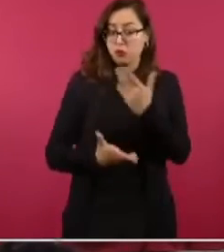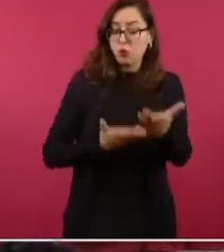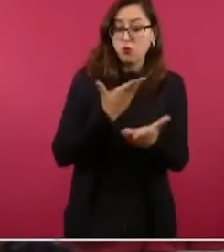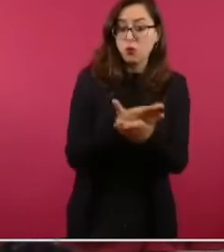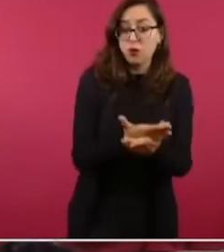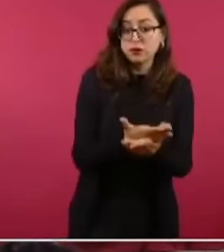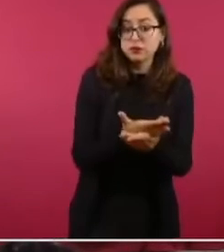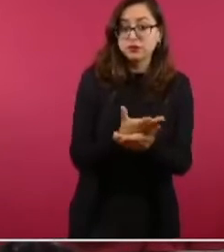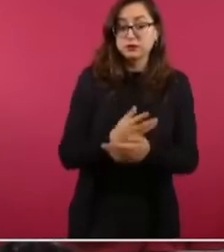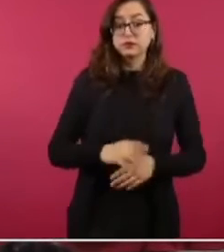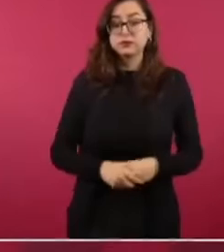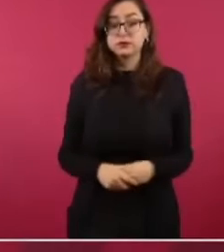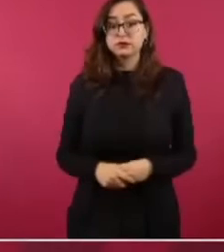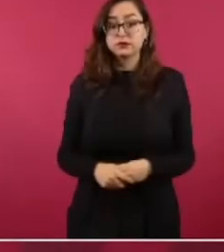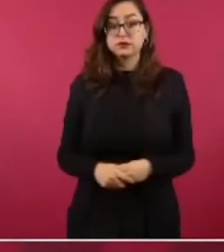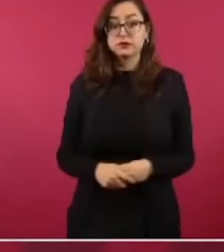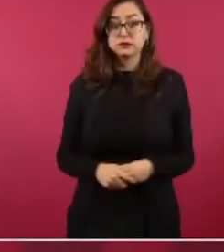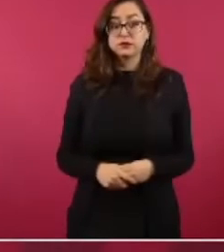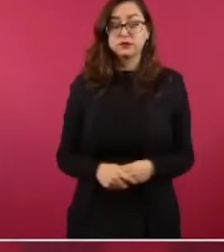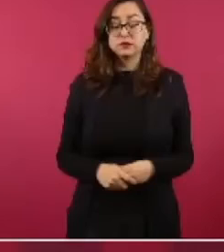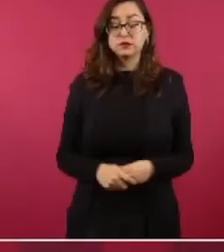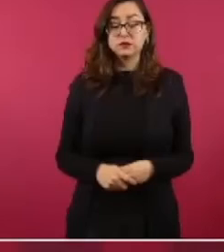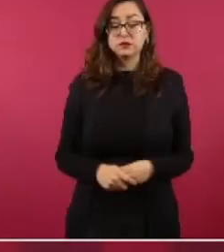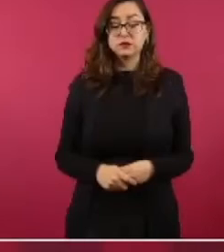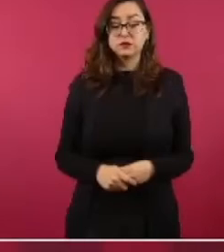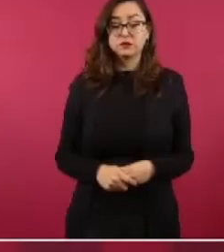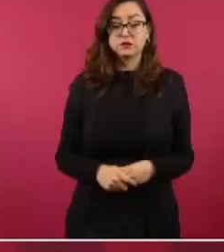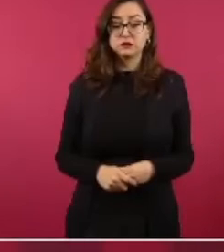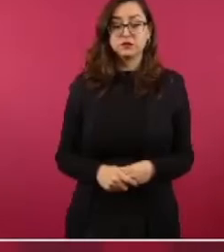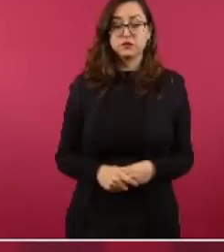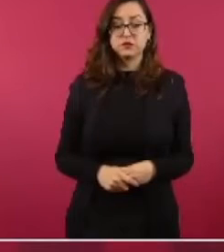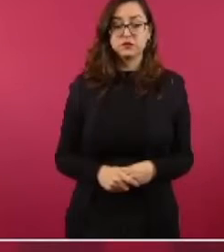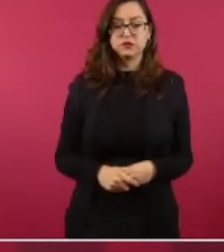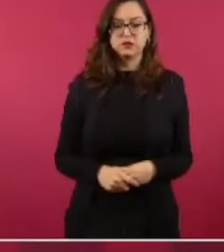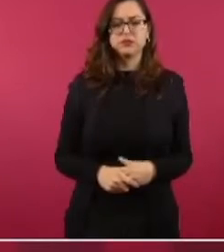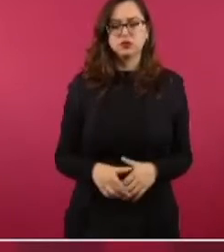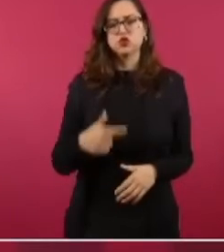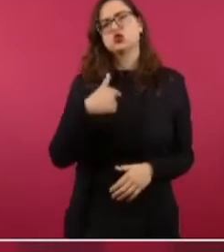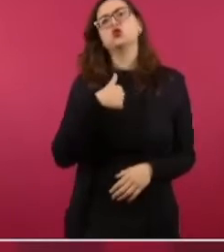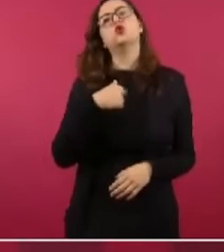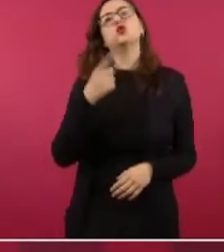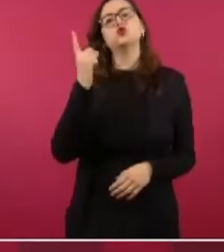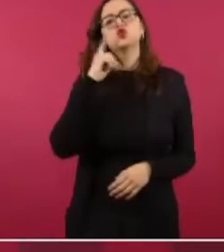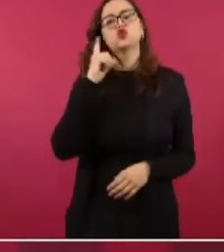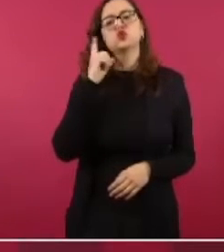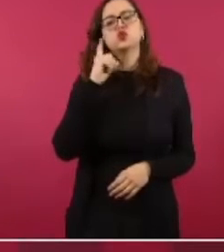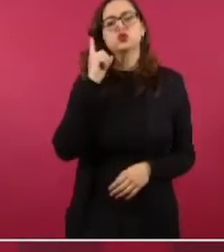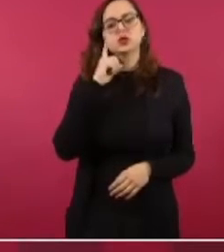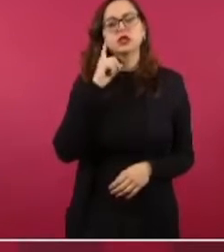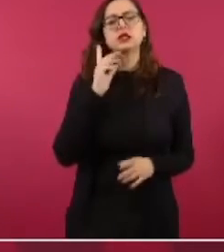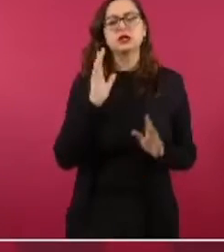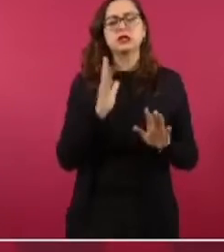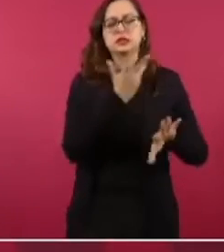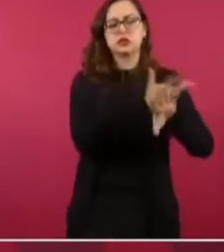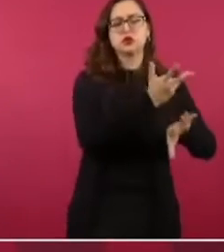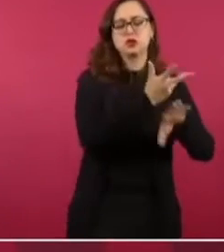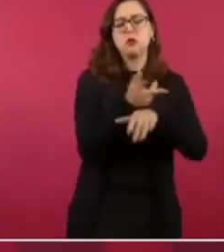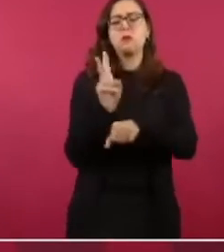diga que quite al menos las sanciones? Yo estoy enterado de que ya están buscando